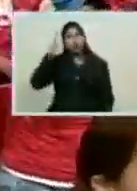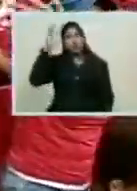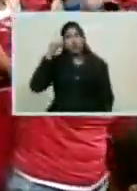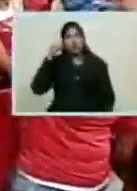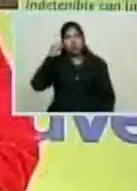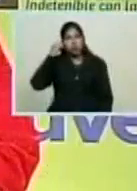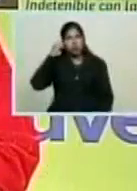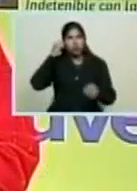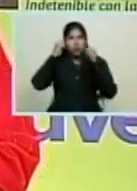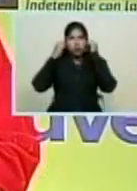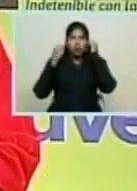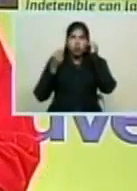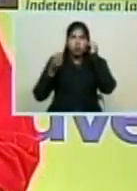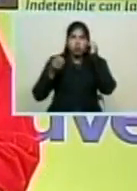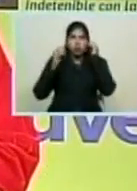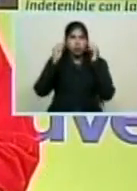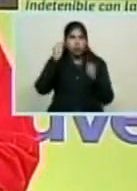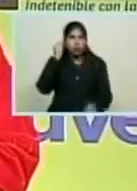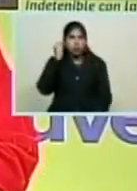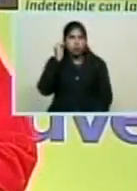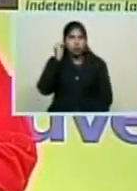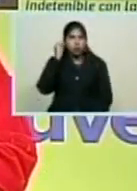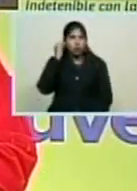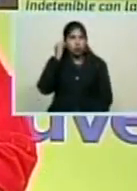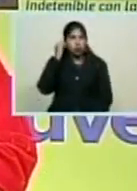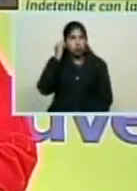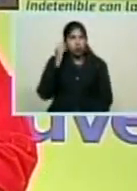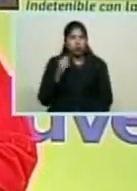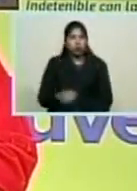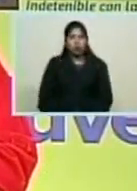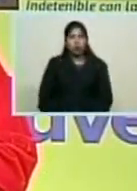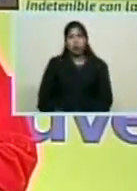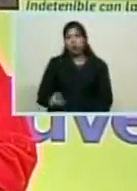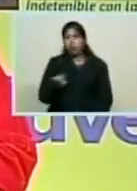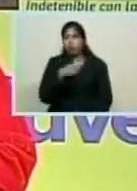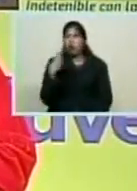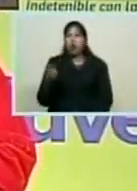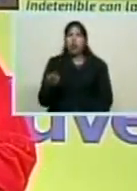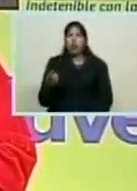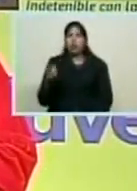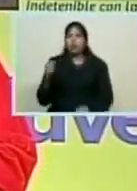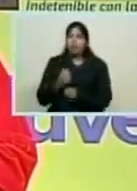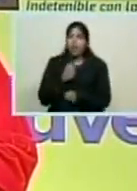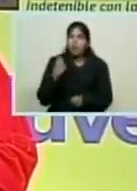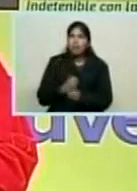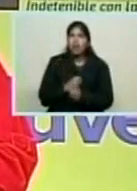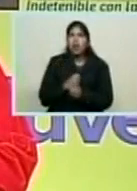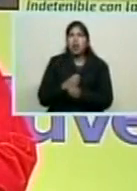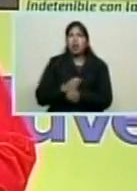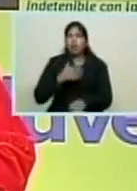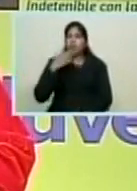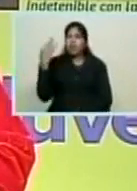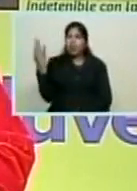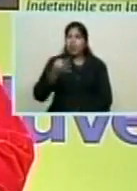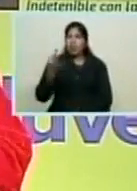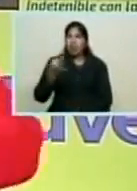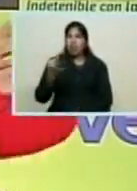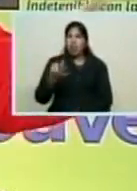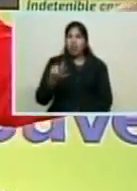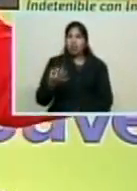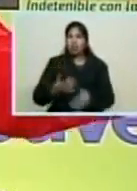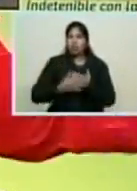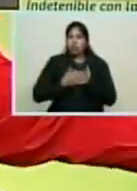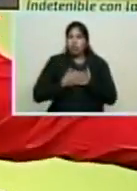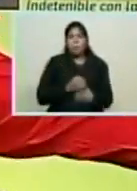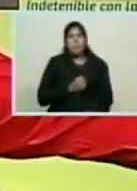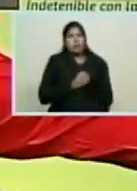a desplegarse con pasión, con la verdad, desde